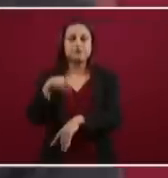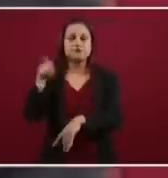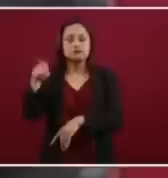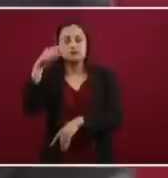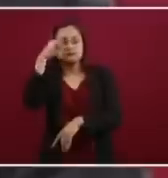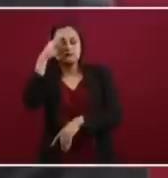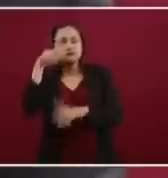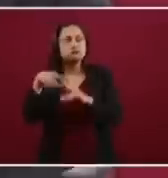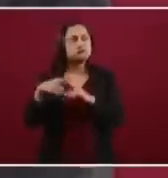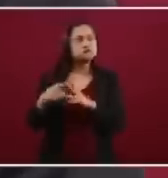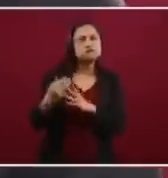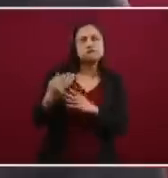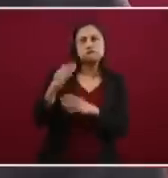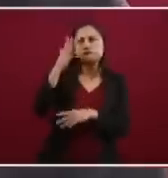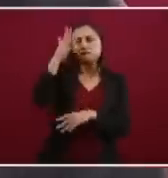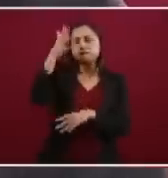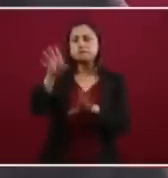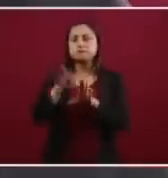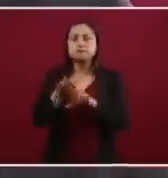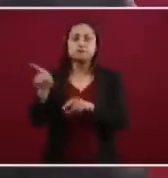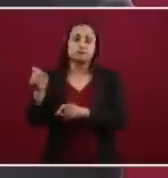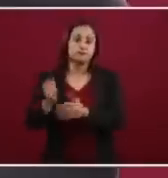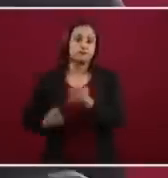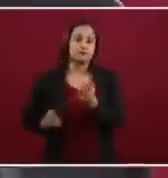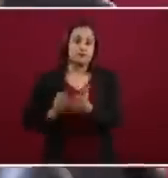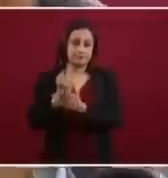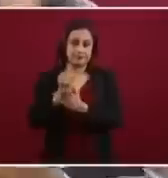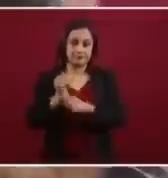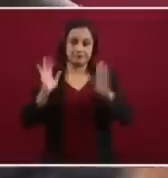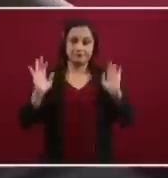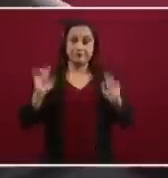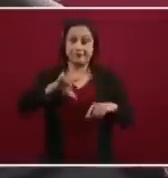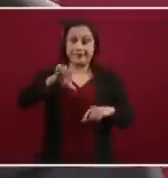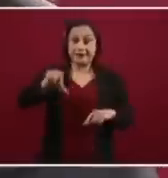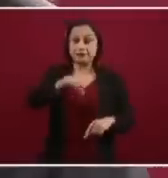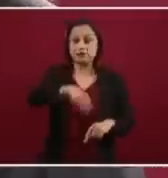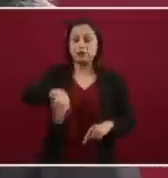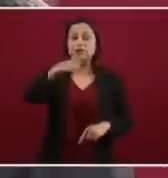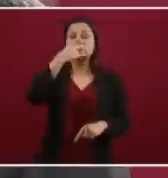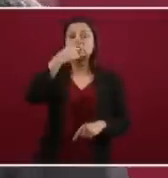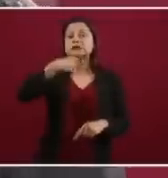No me vayan a culpar de que ya estoy queriendo yo